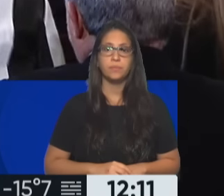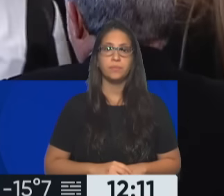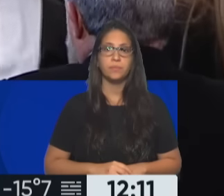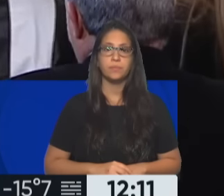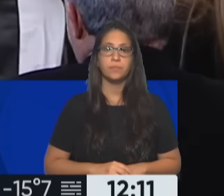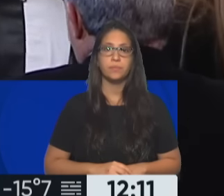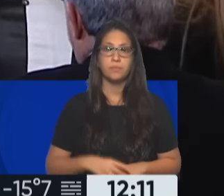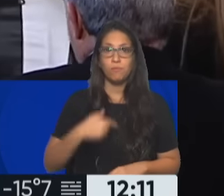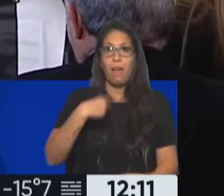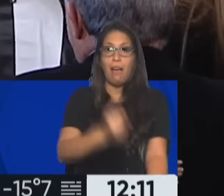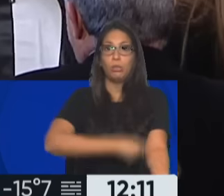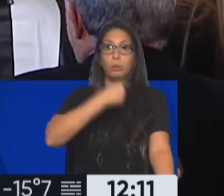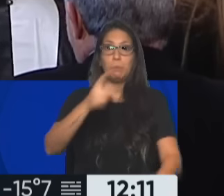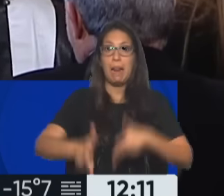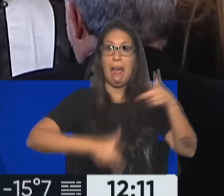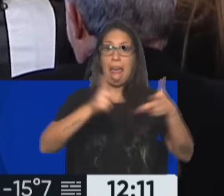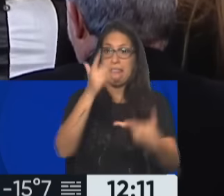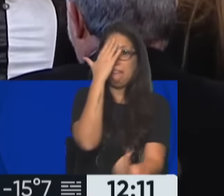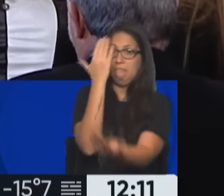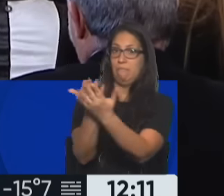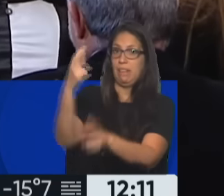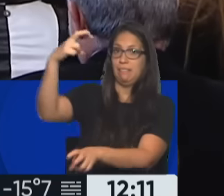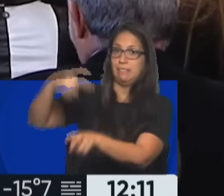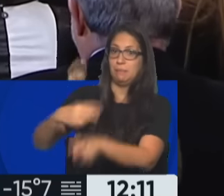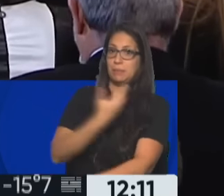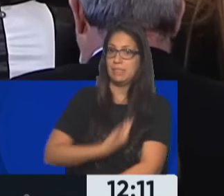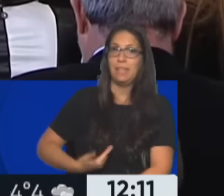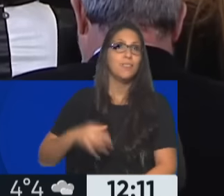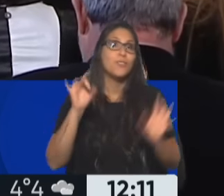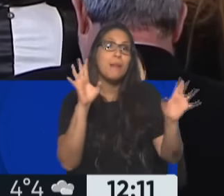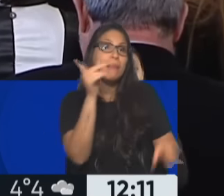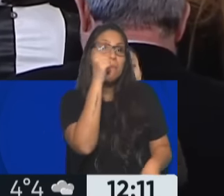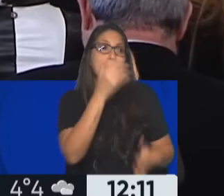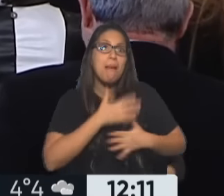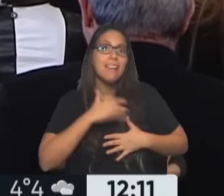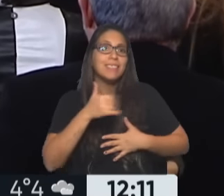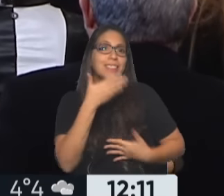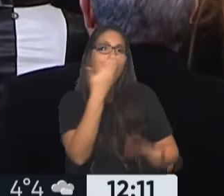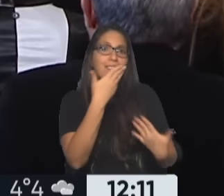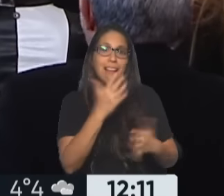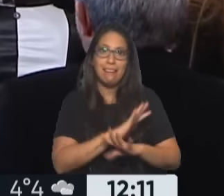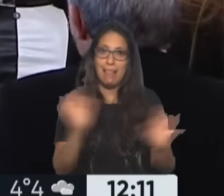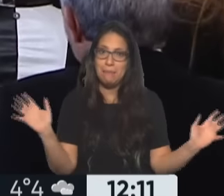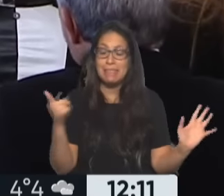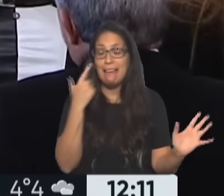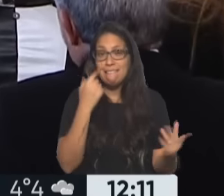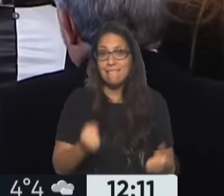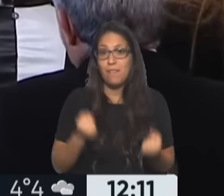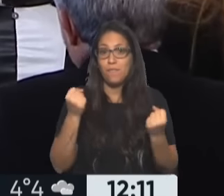Bueno, no estoy muy acostumbrada a hablar ante un presidente, solo lo hacía delante de mi papá, así que voy a